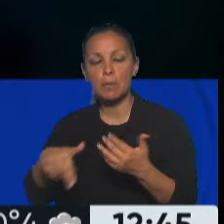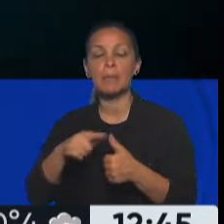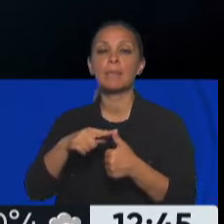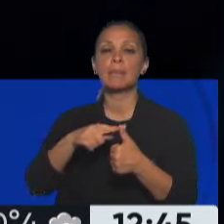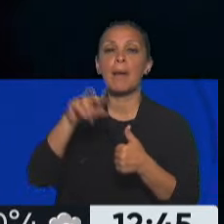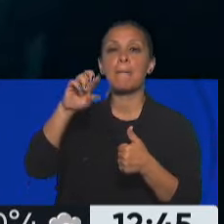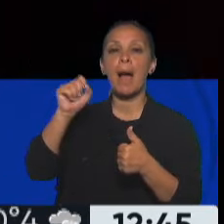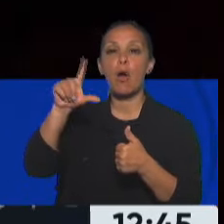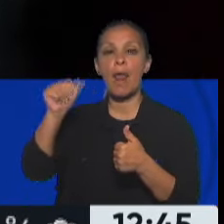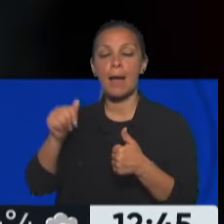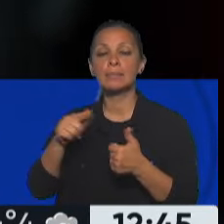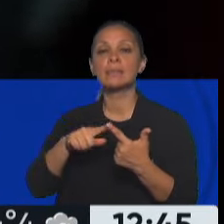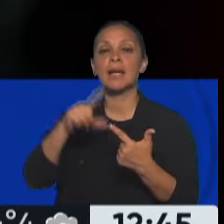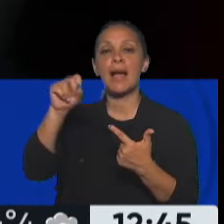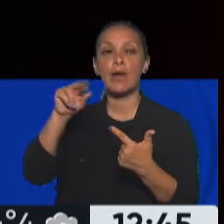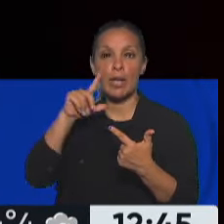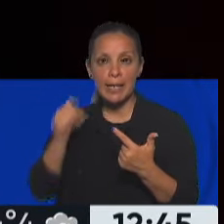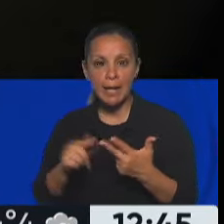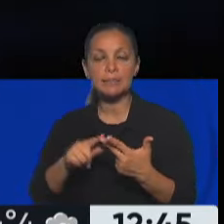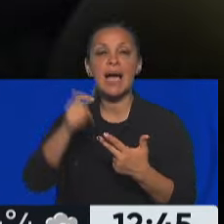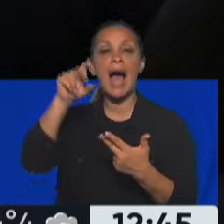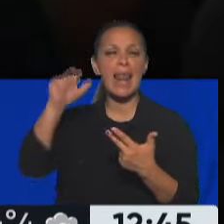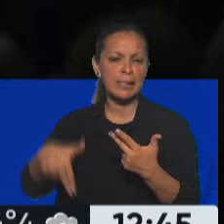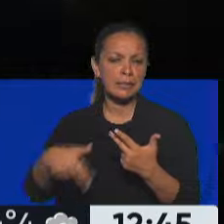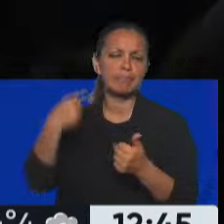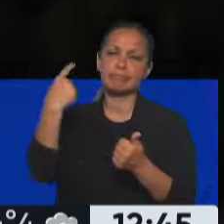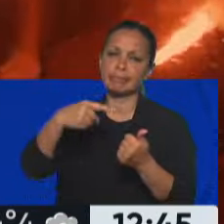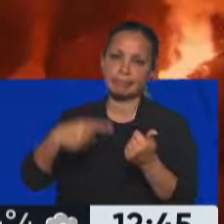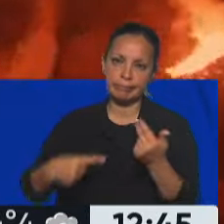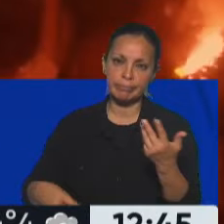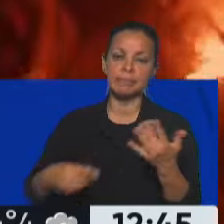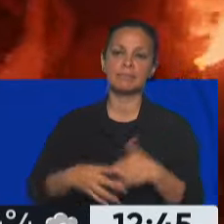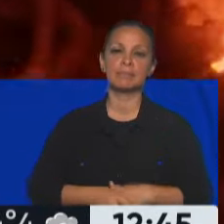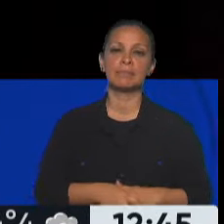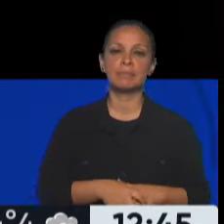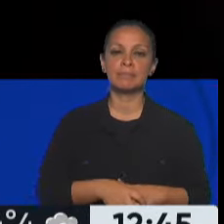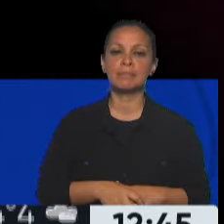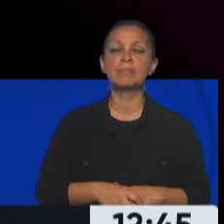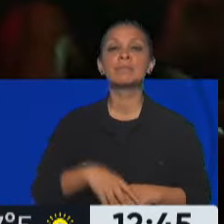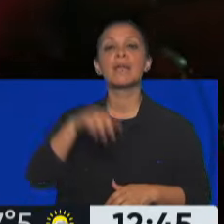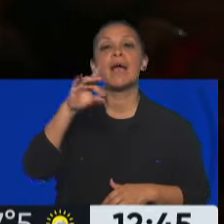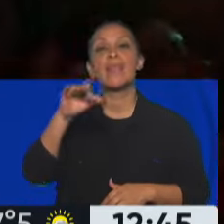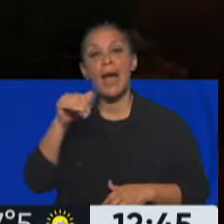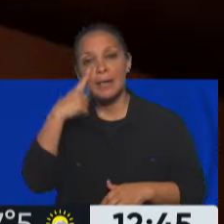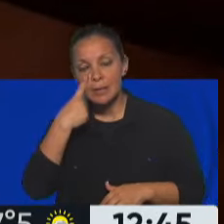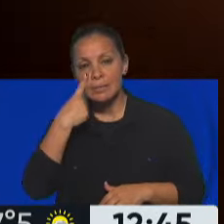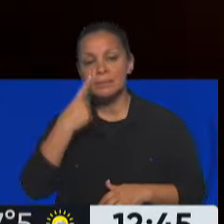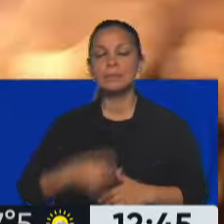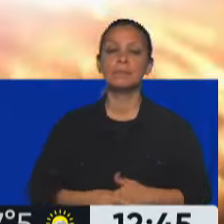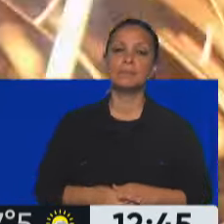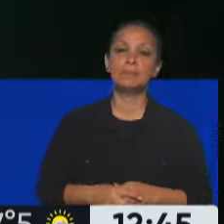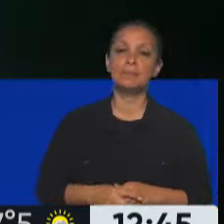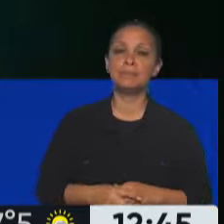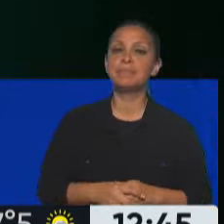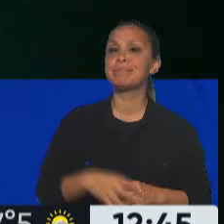Barrientos, está Carolina Kopelioff, Alan Madán, es un gran elenco, Antonia Bengochea, Dani Lachepi. La verdad es que